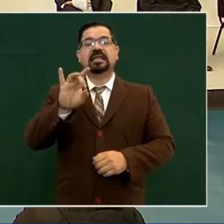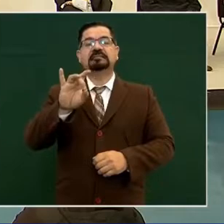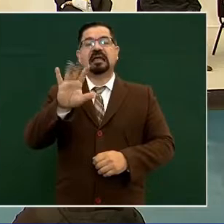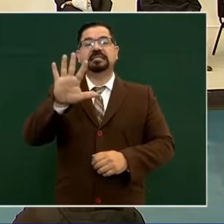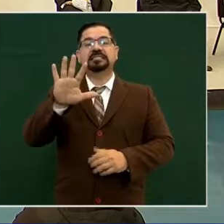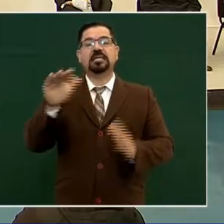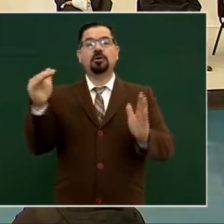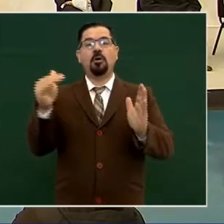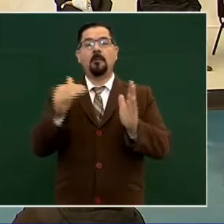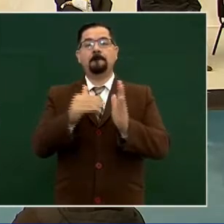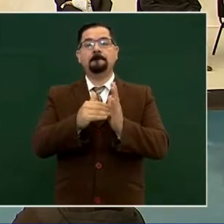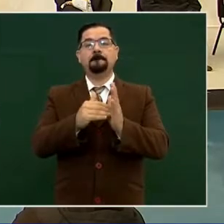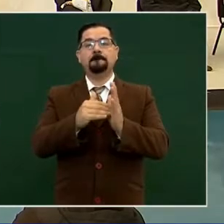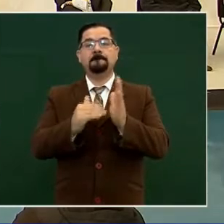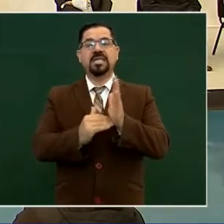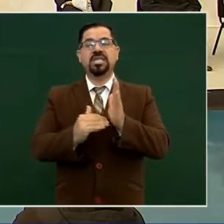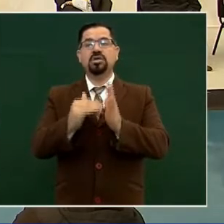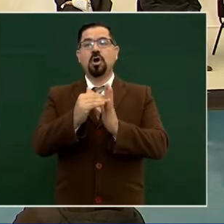35.200.000.